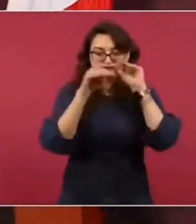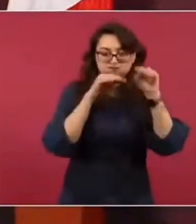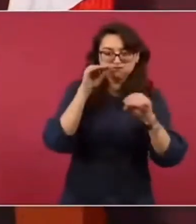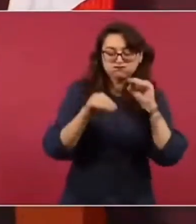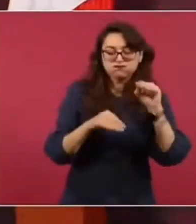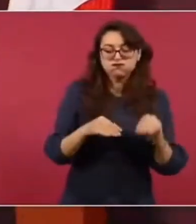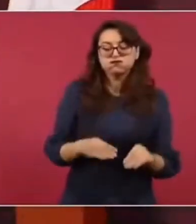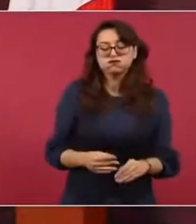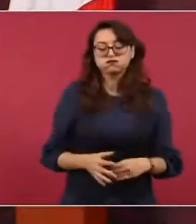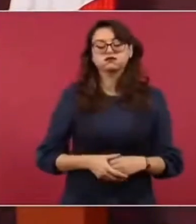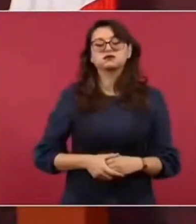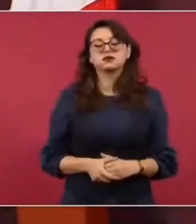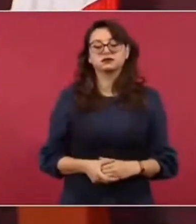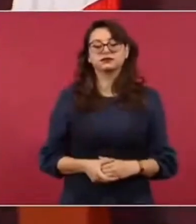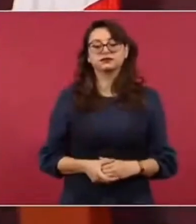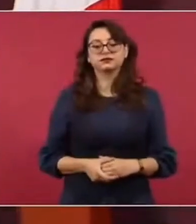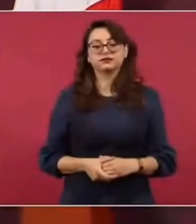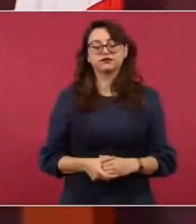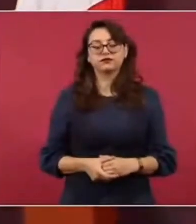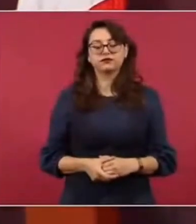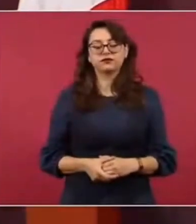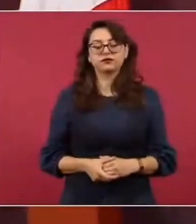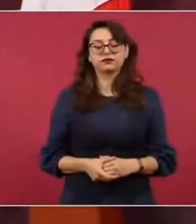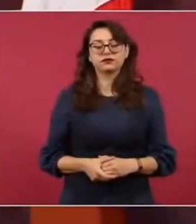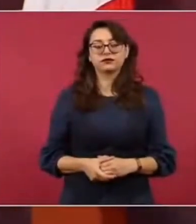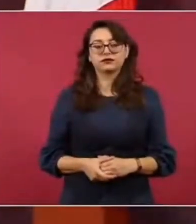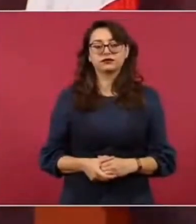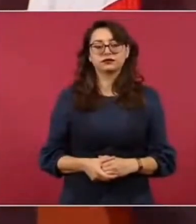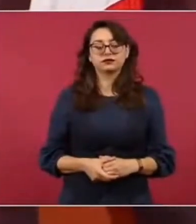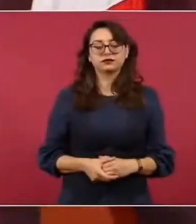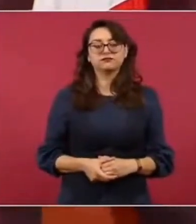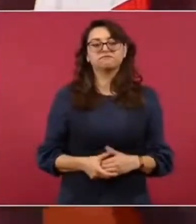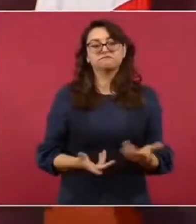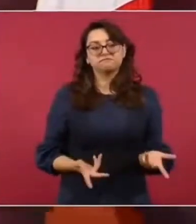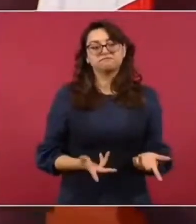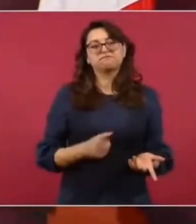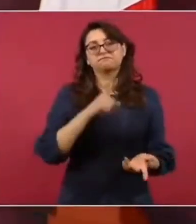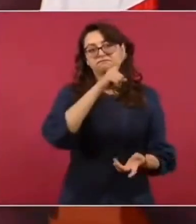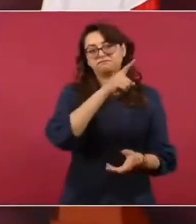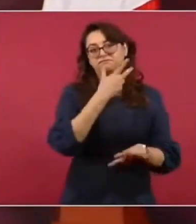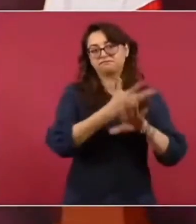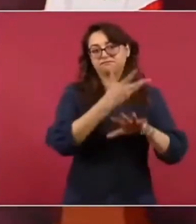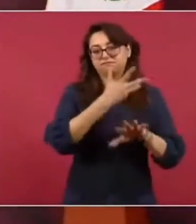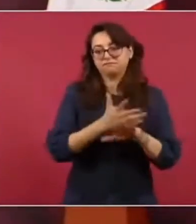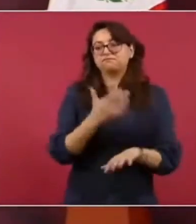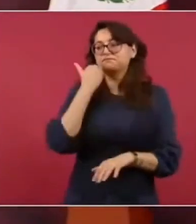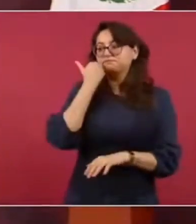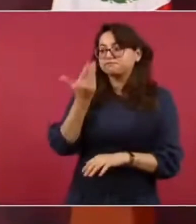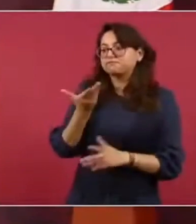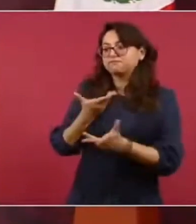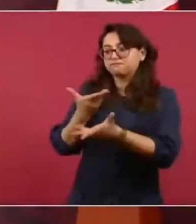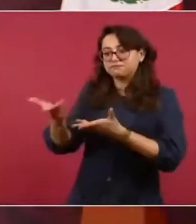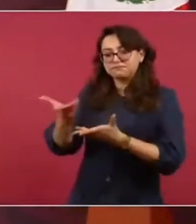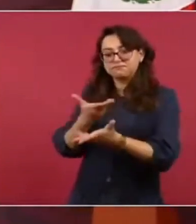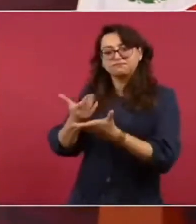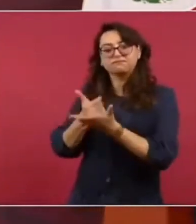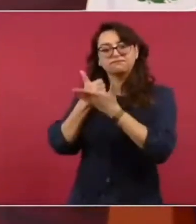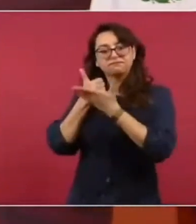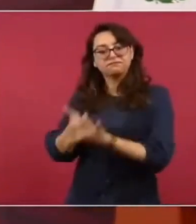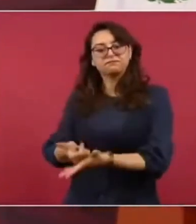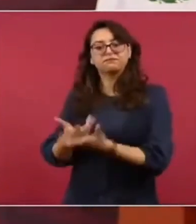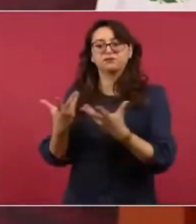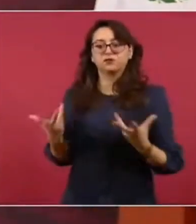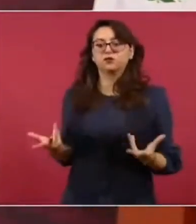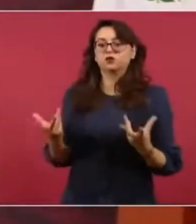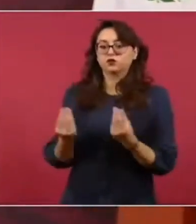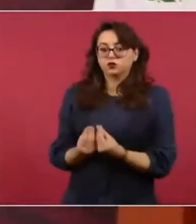llevando a cabo. Ellos van a buscar ayudarnos para que en caso de que se